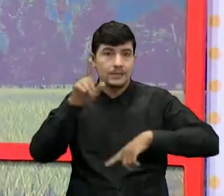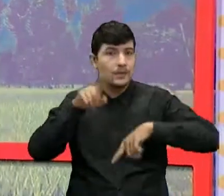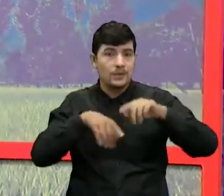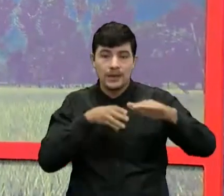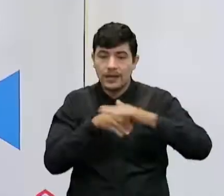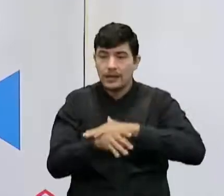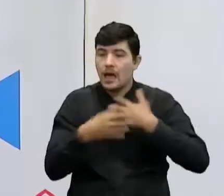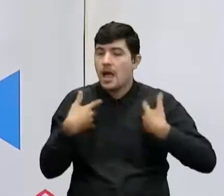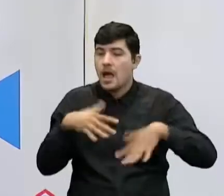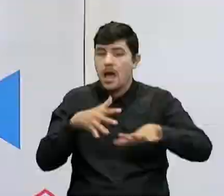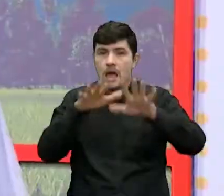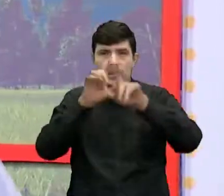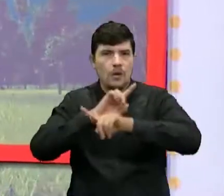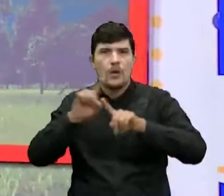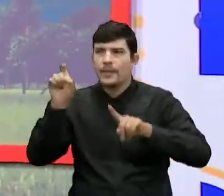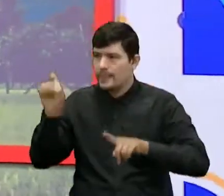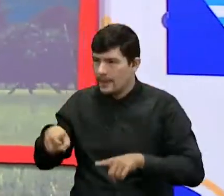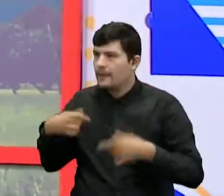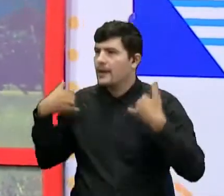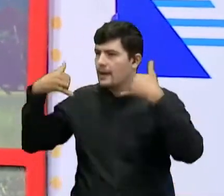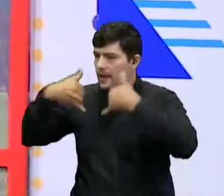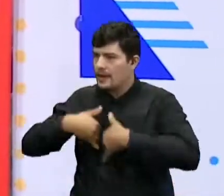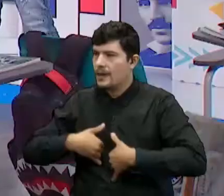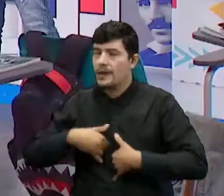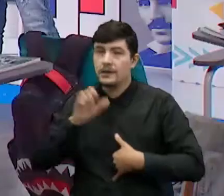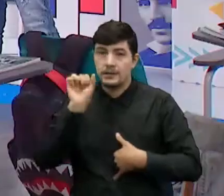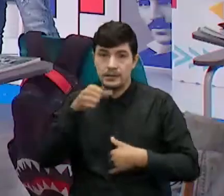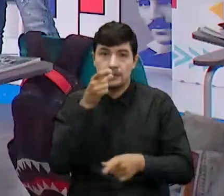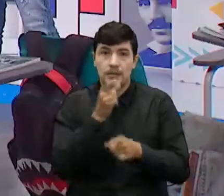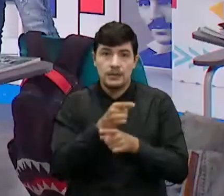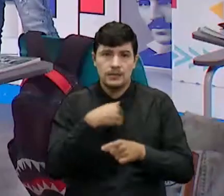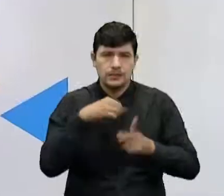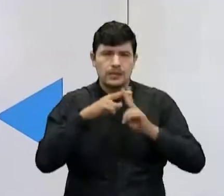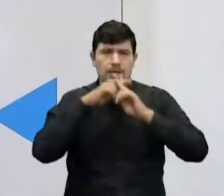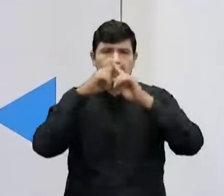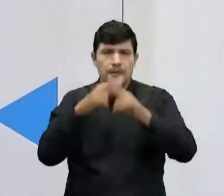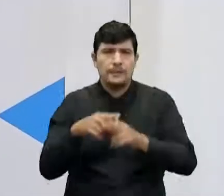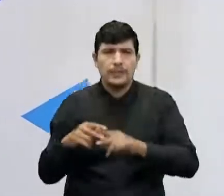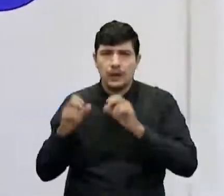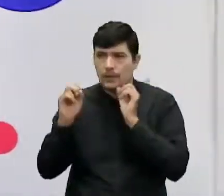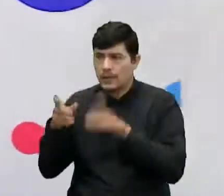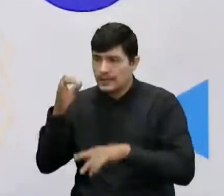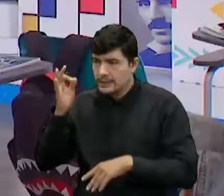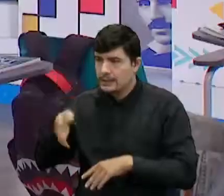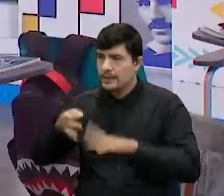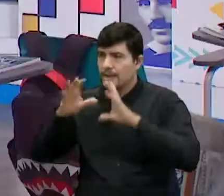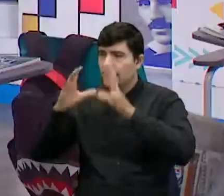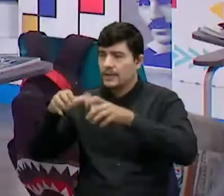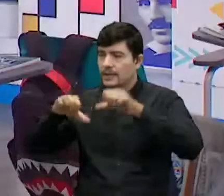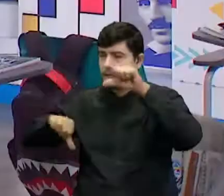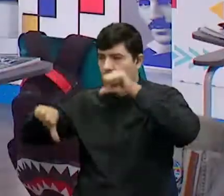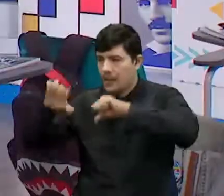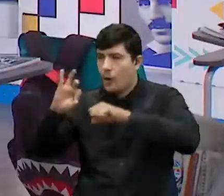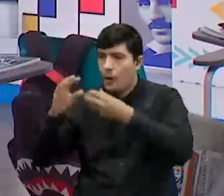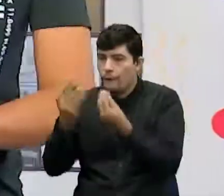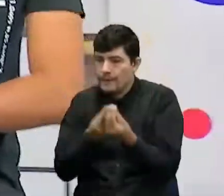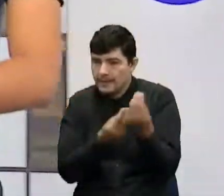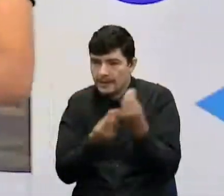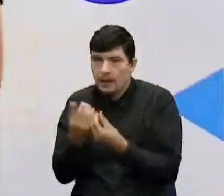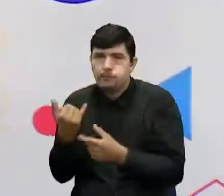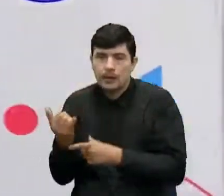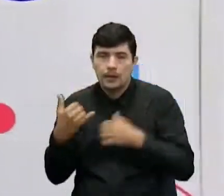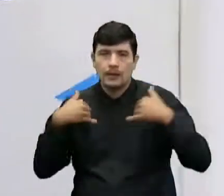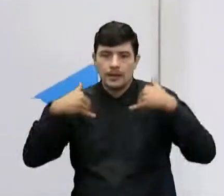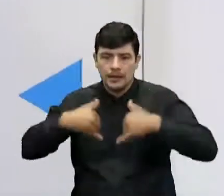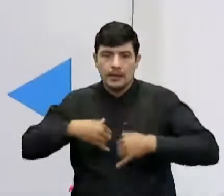¿Tengo que traer la bata? Sí, a la próxima, yo le voy a prestar esta Entonces, en todas las clases de química y física hay bata